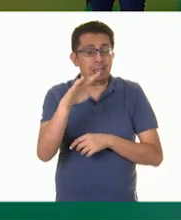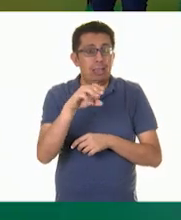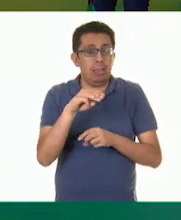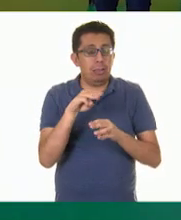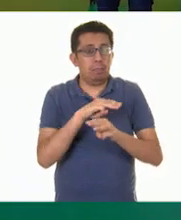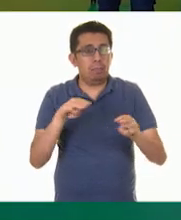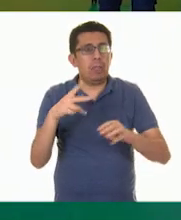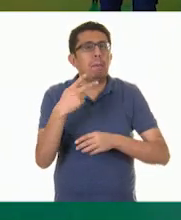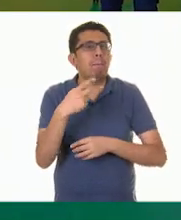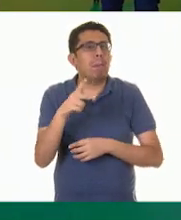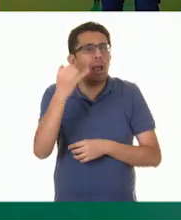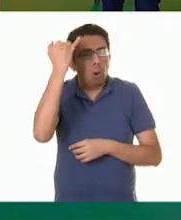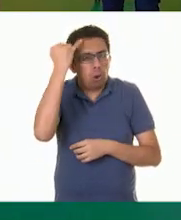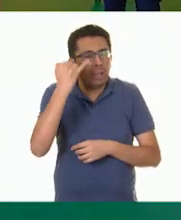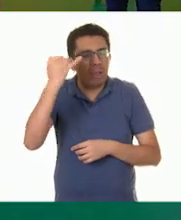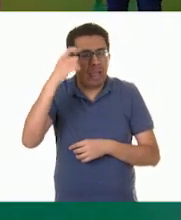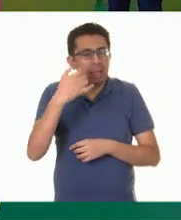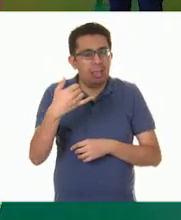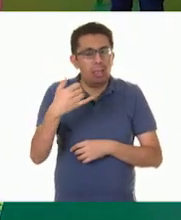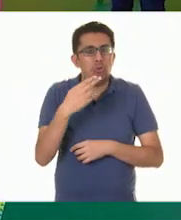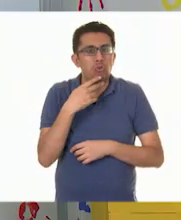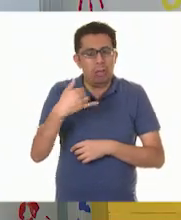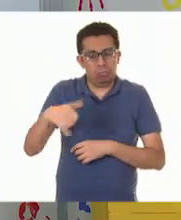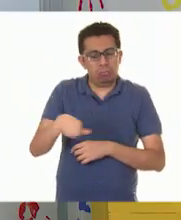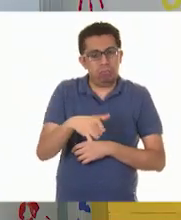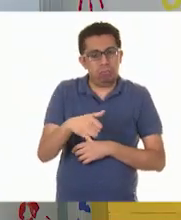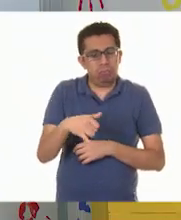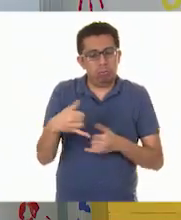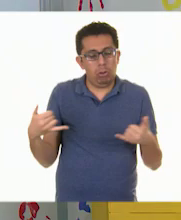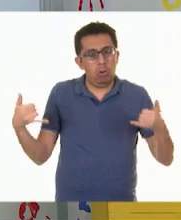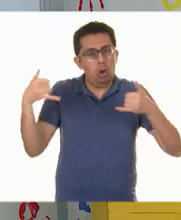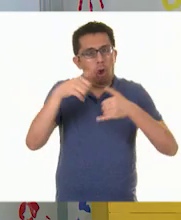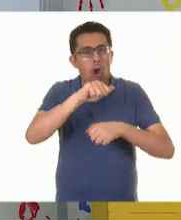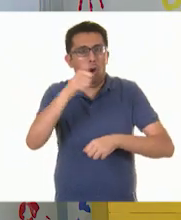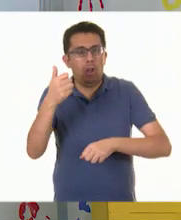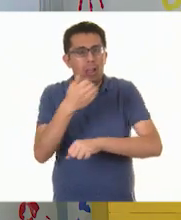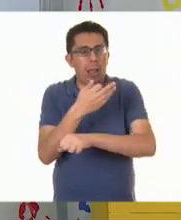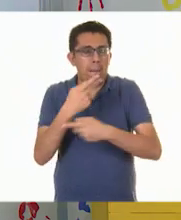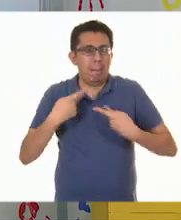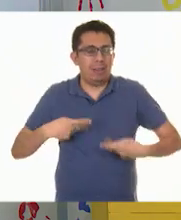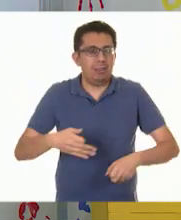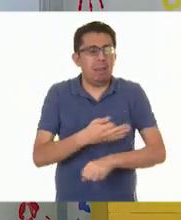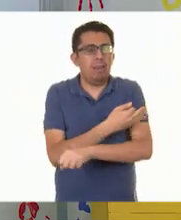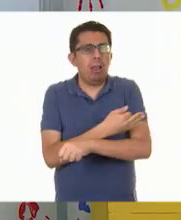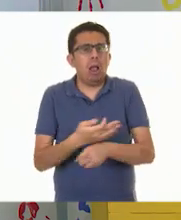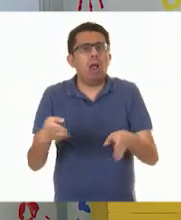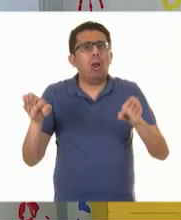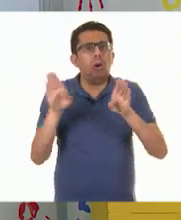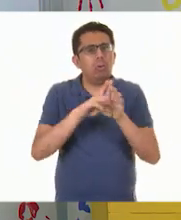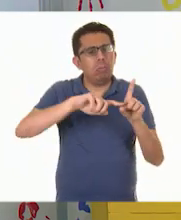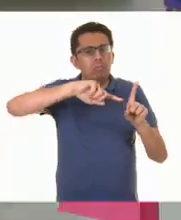imagínate que le marcas en un teléfono de cable a un familiar. ¿Cómo es ese viaje? ¿Cómo es ese viaje? ¿Cómo es que